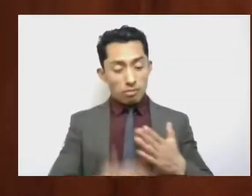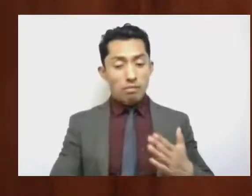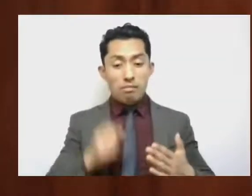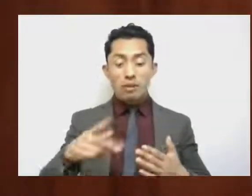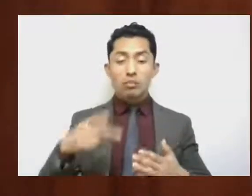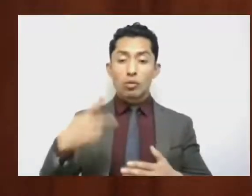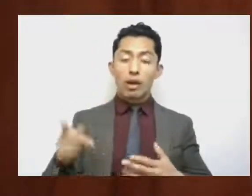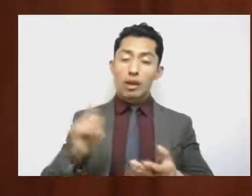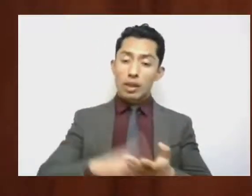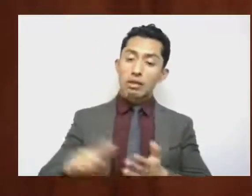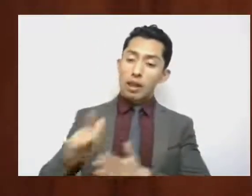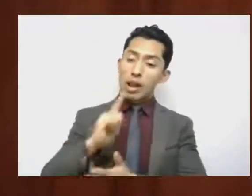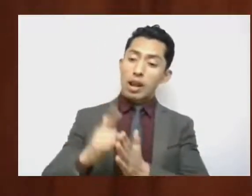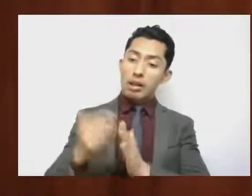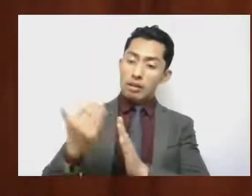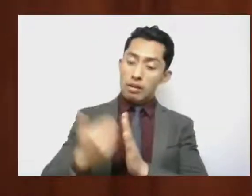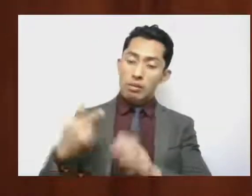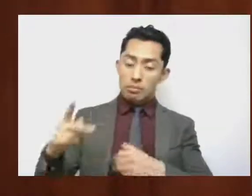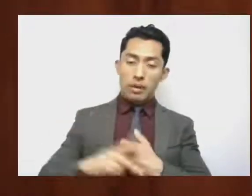mexicana.